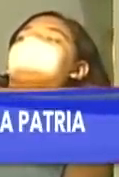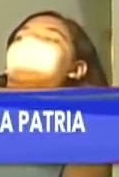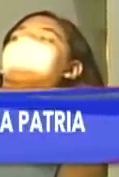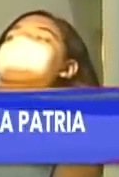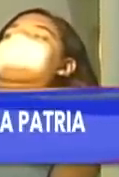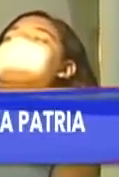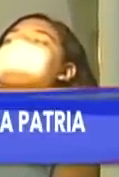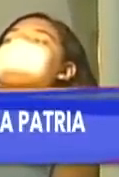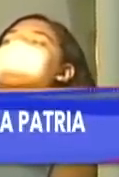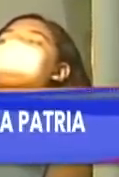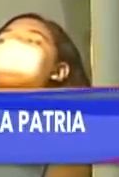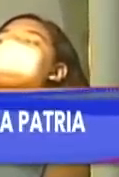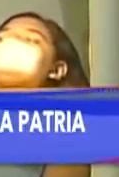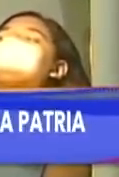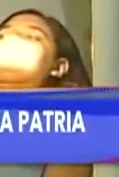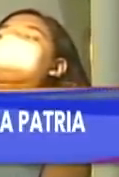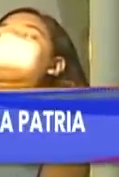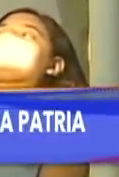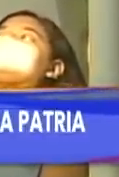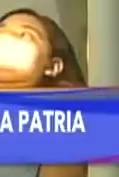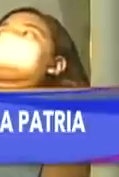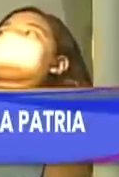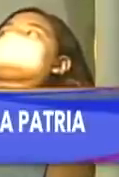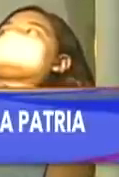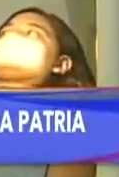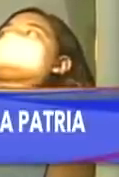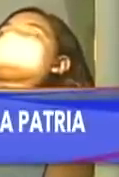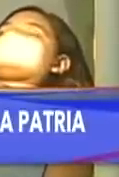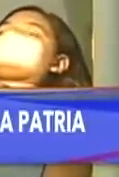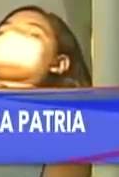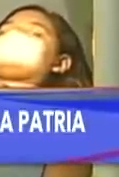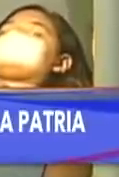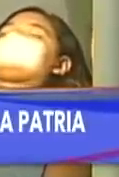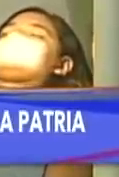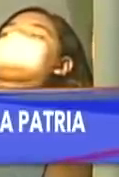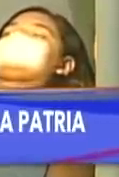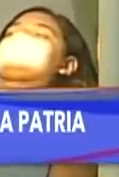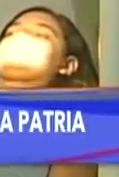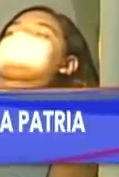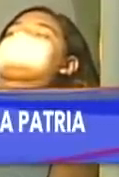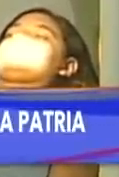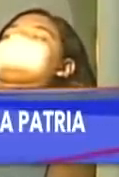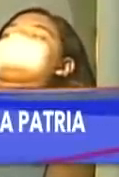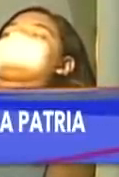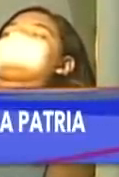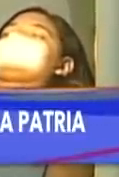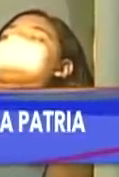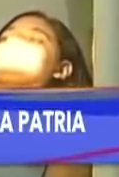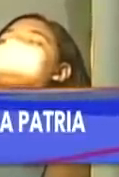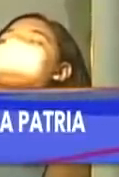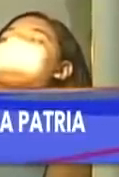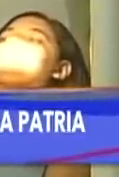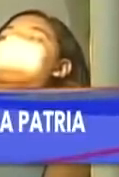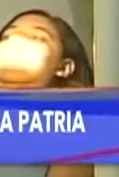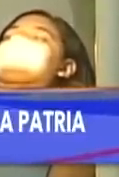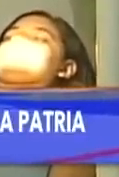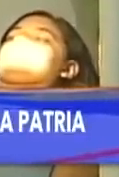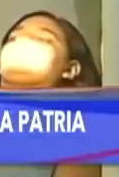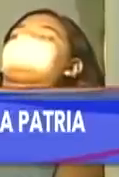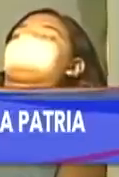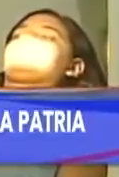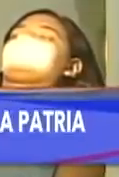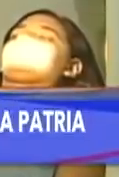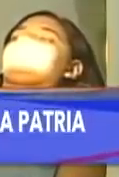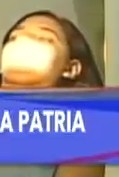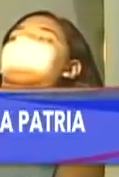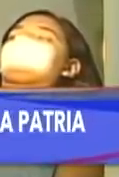Antonio Urrestarazo, en Caripe, estado Monaga. Gracias a su gestión y a la de la gobernadora Yelixa Santaella,